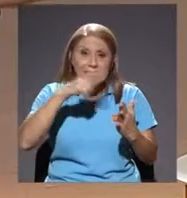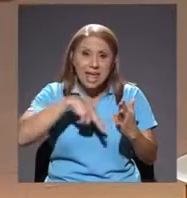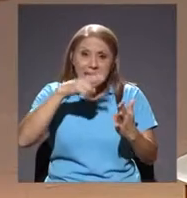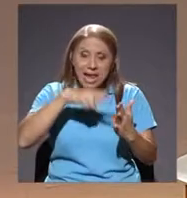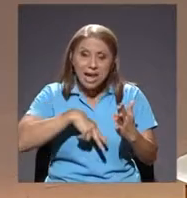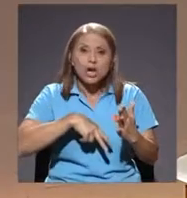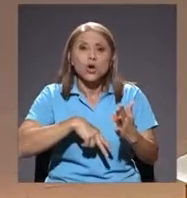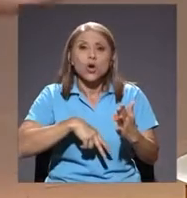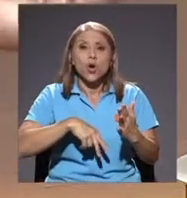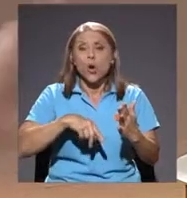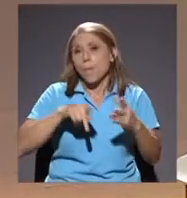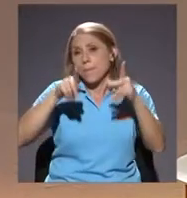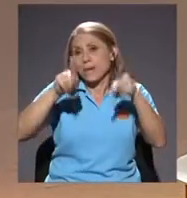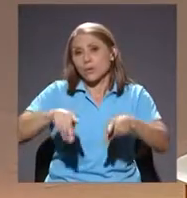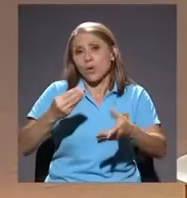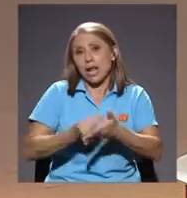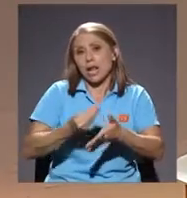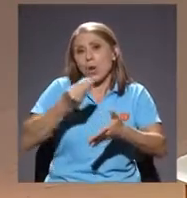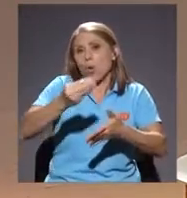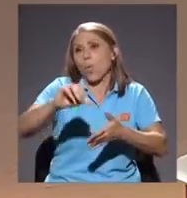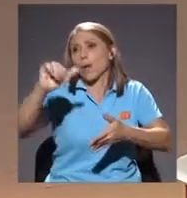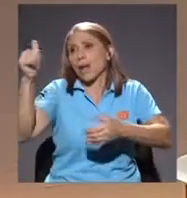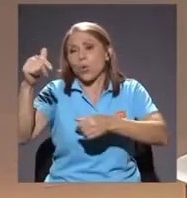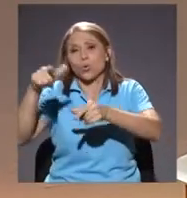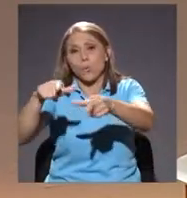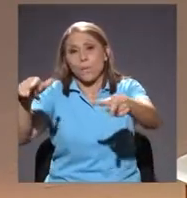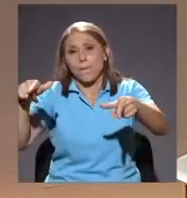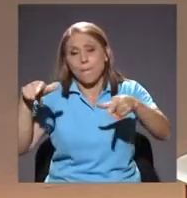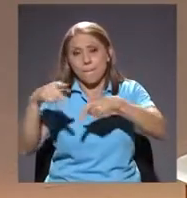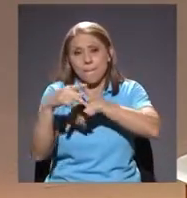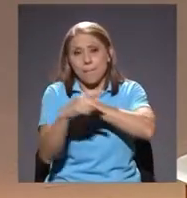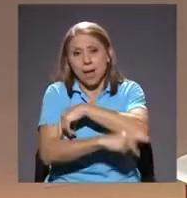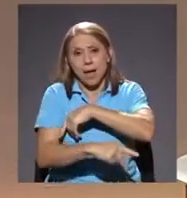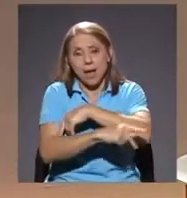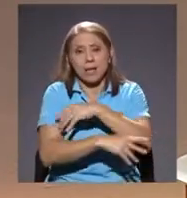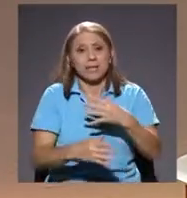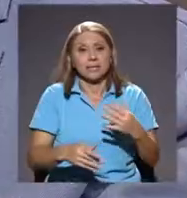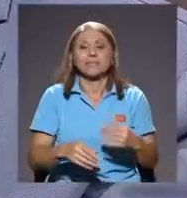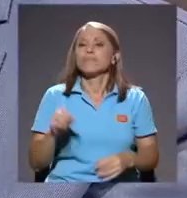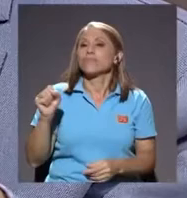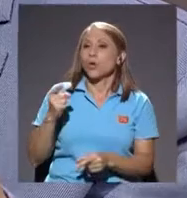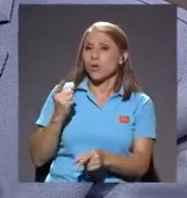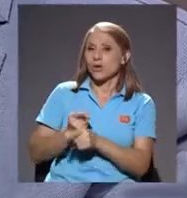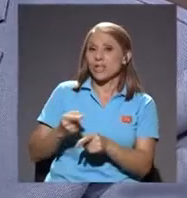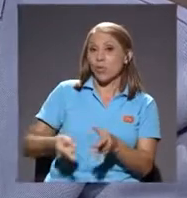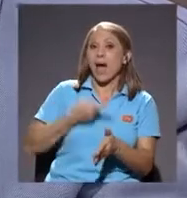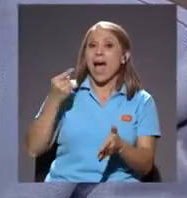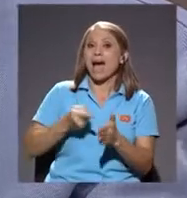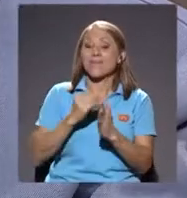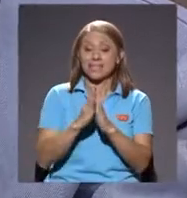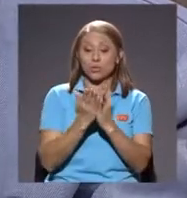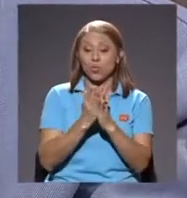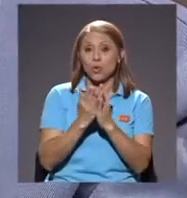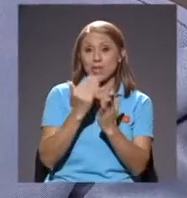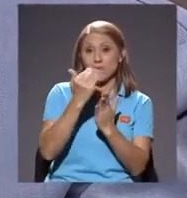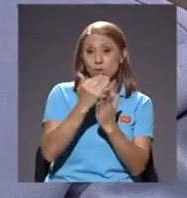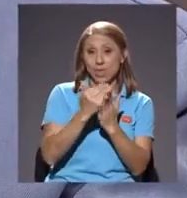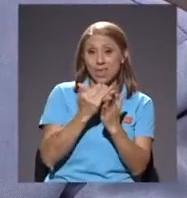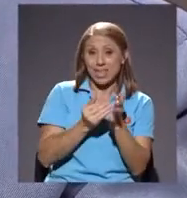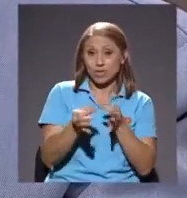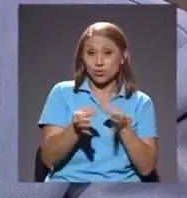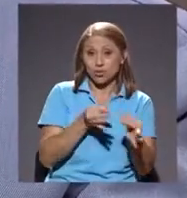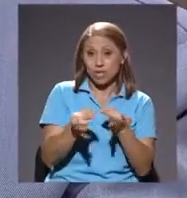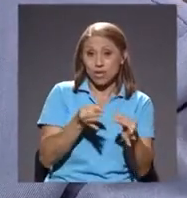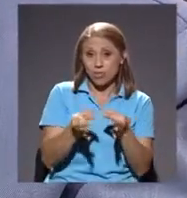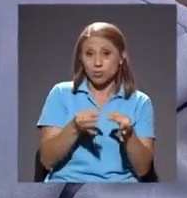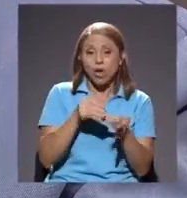el consumidor o el clínico que lo es es un libro de instructivos va en 20 idiomas diferentes